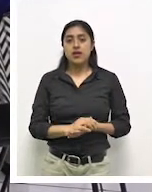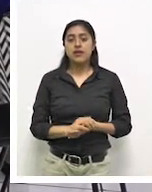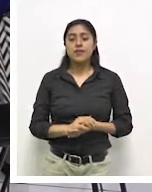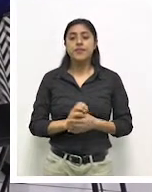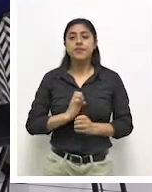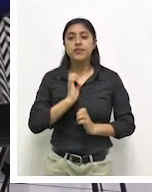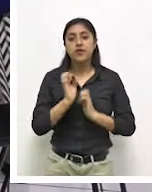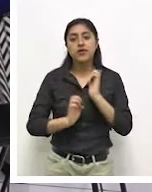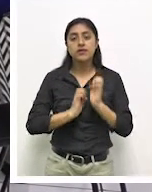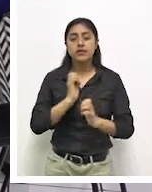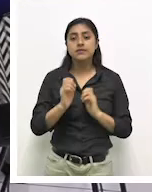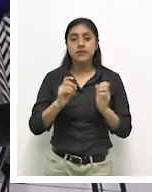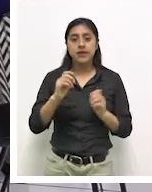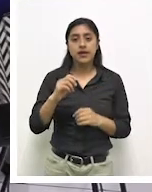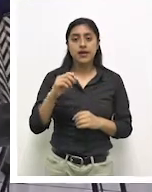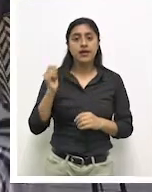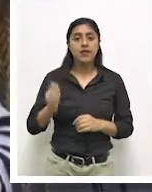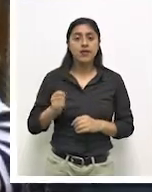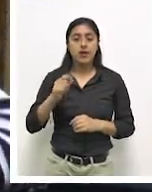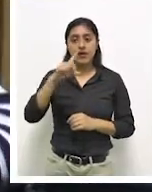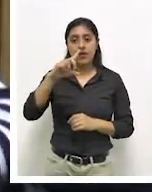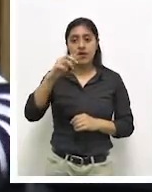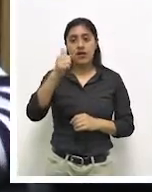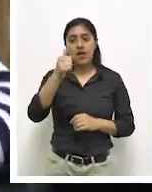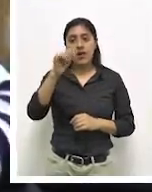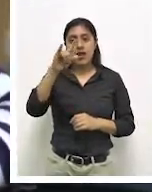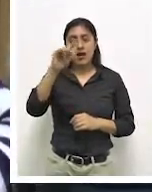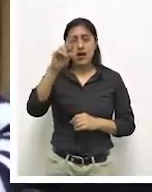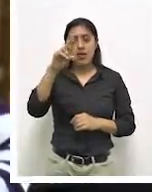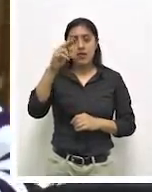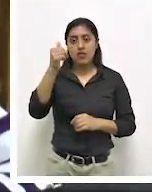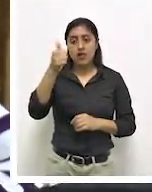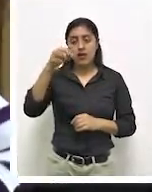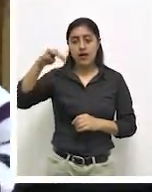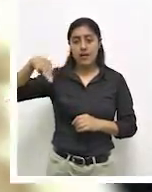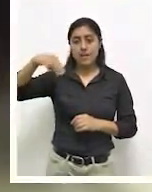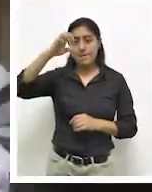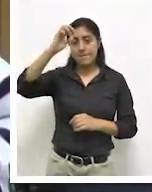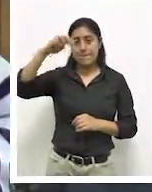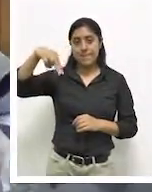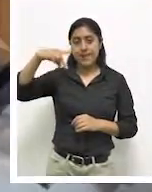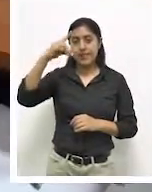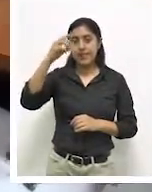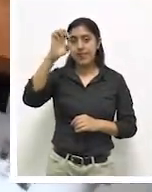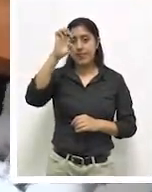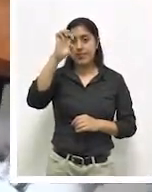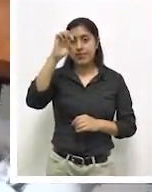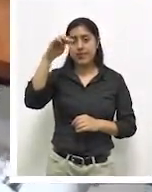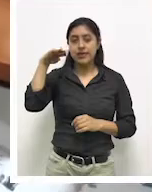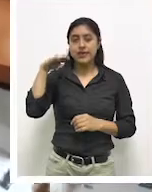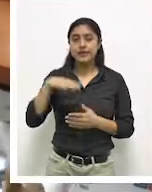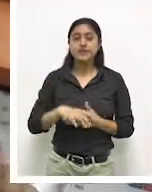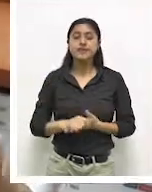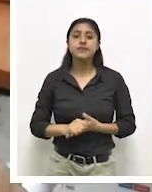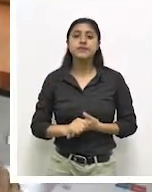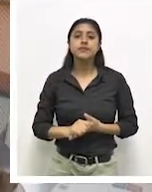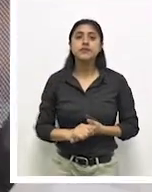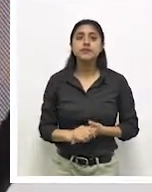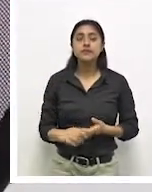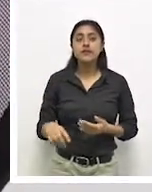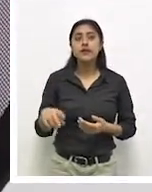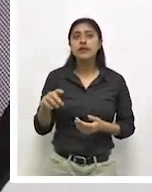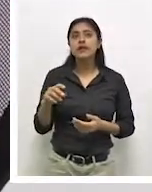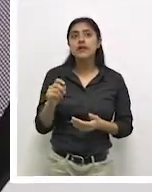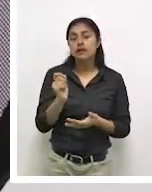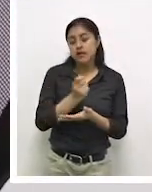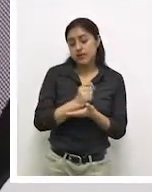matrimonio, explica la licenciada Laura Méndez, jefa de asesoría legal de Derecho Constitucional y Derecho Administrativo.